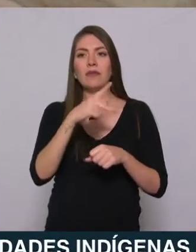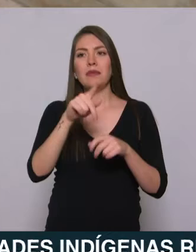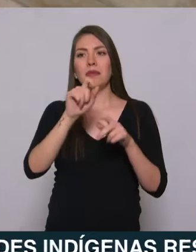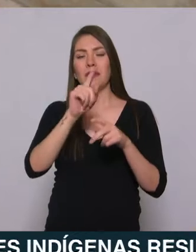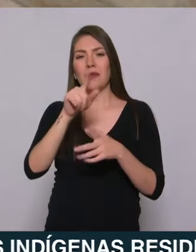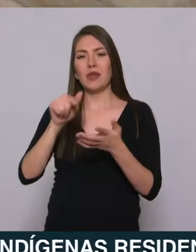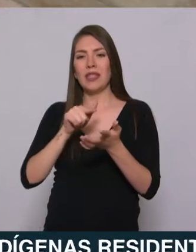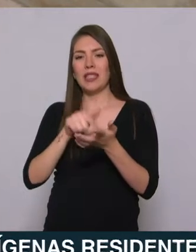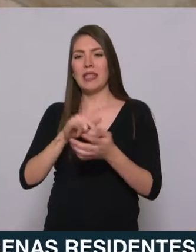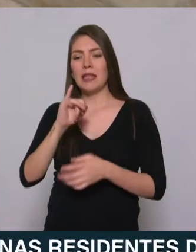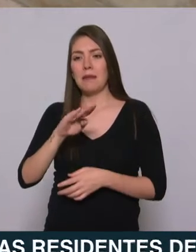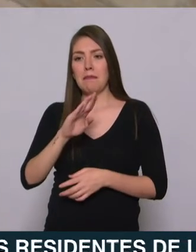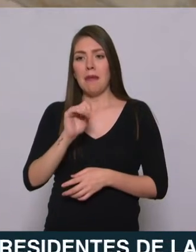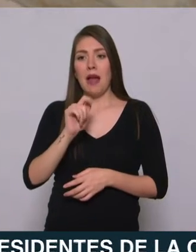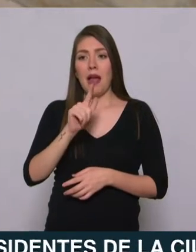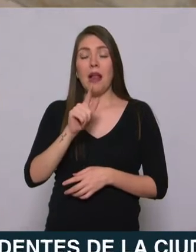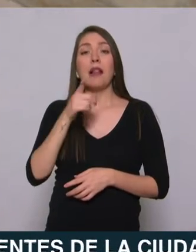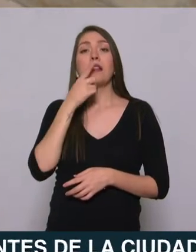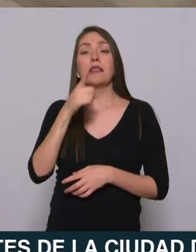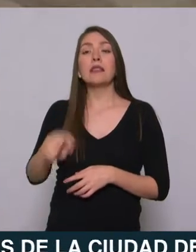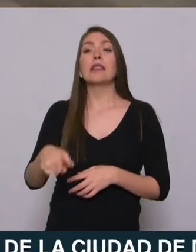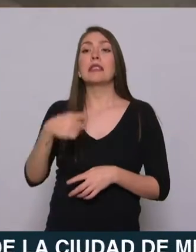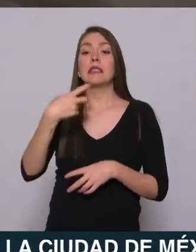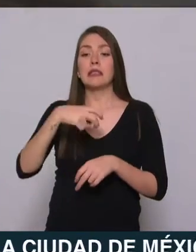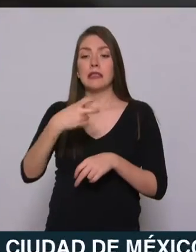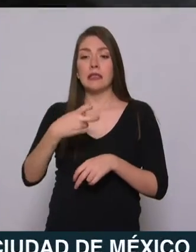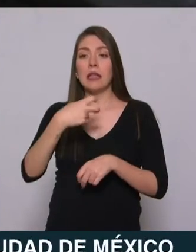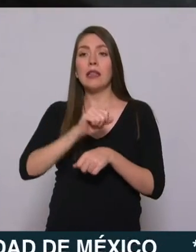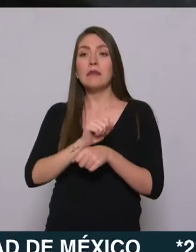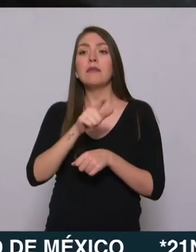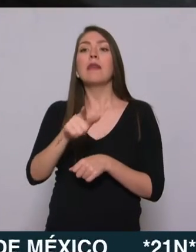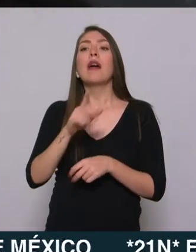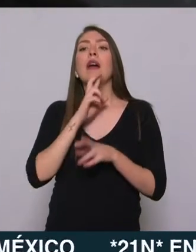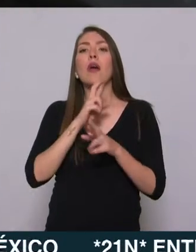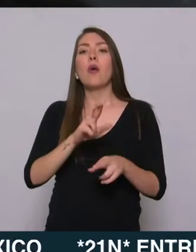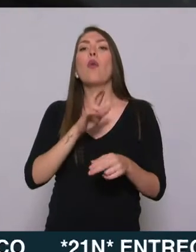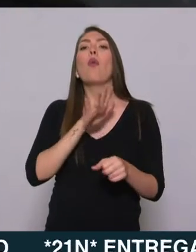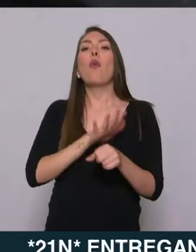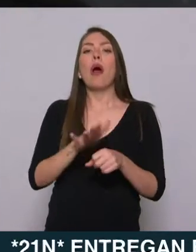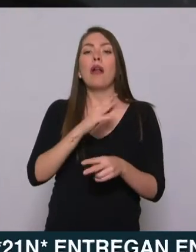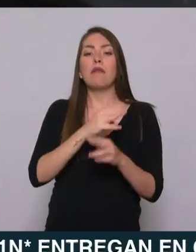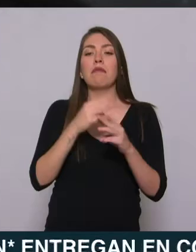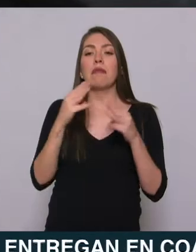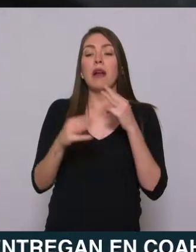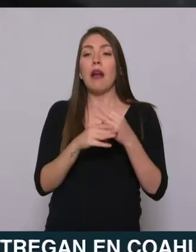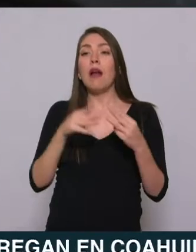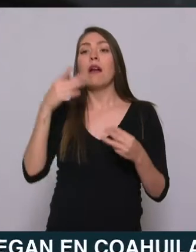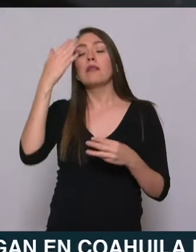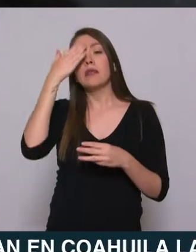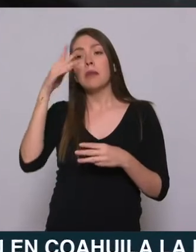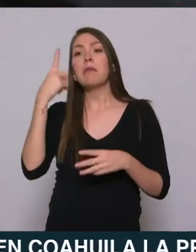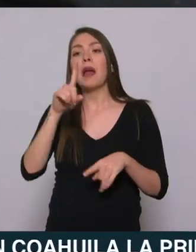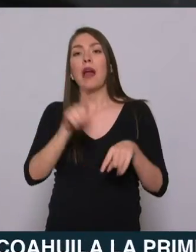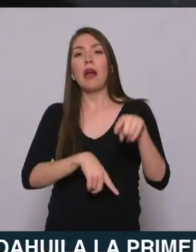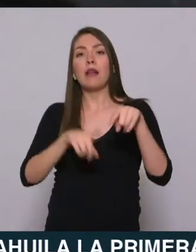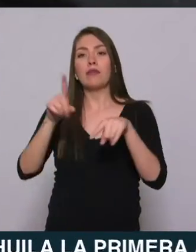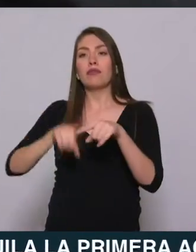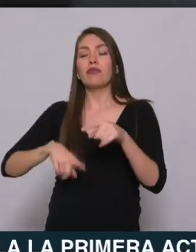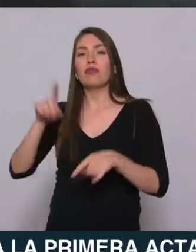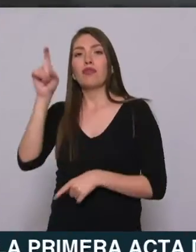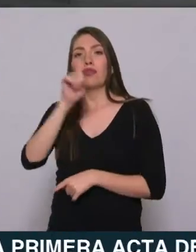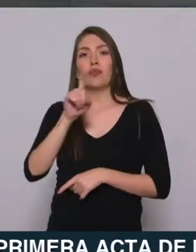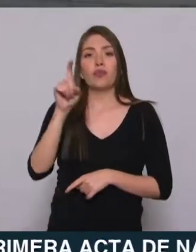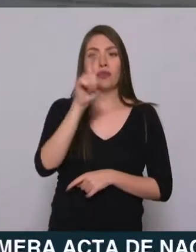esta semana se tendrán los resultados del diagnóstico para saber el material que utilizarán con el que se retirará la pintura. La autoridad del